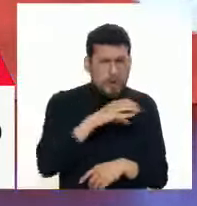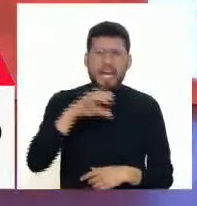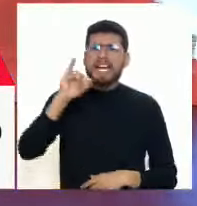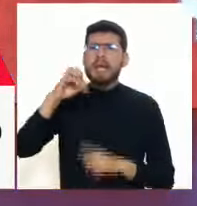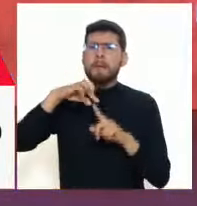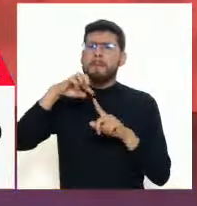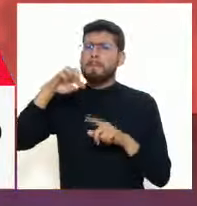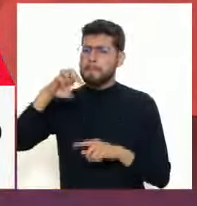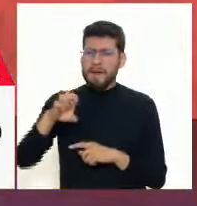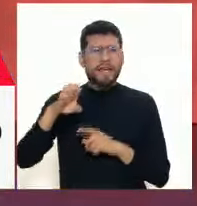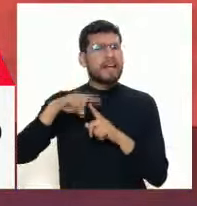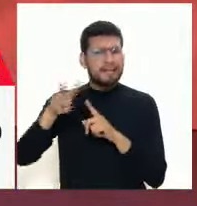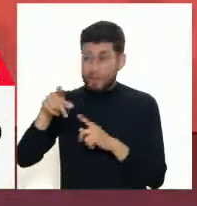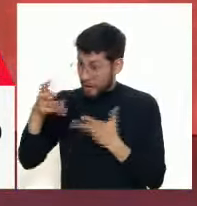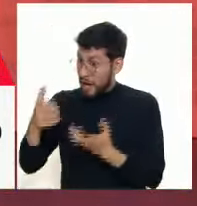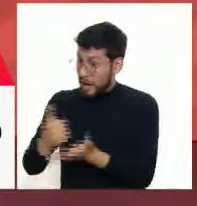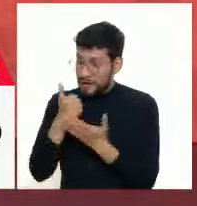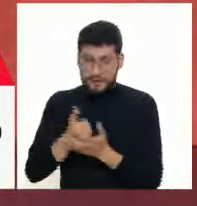eso?